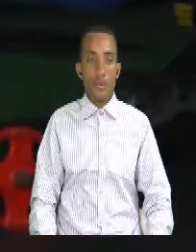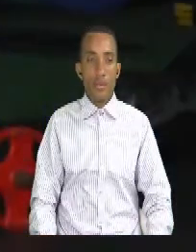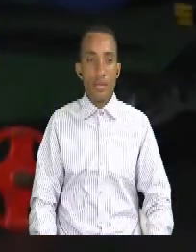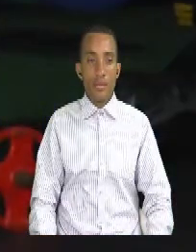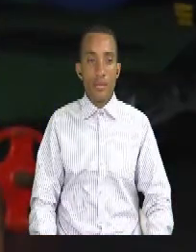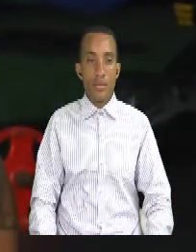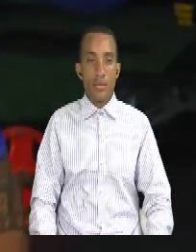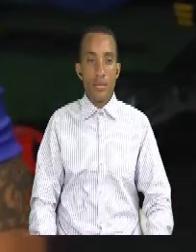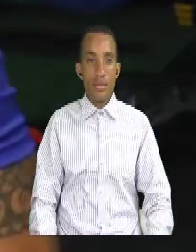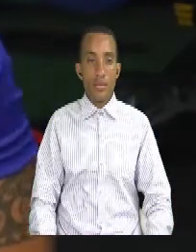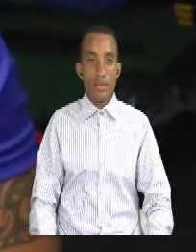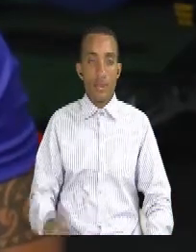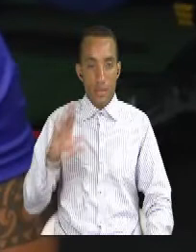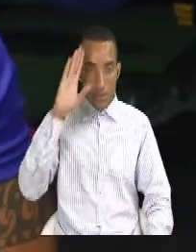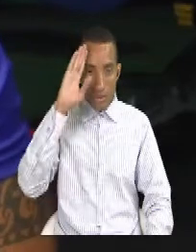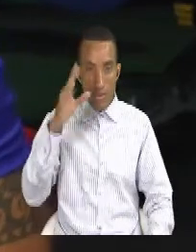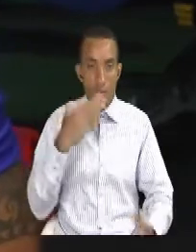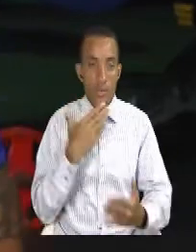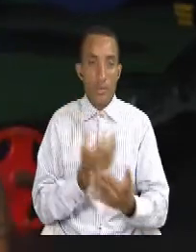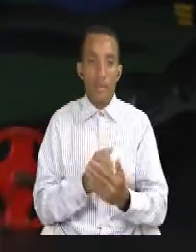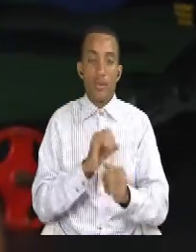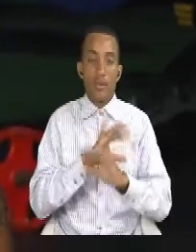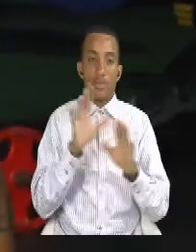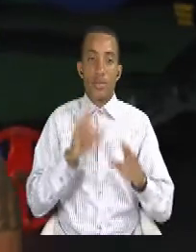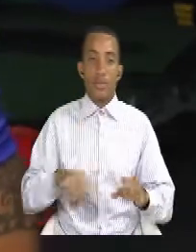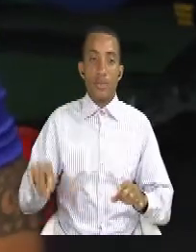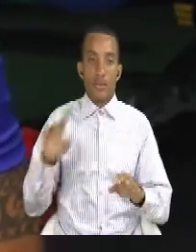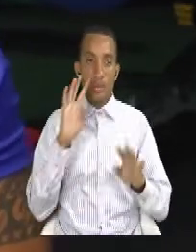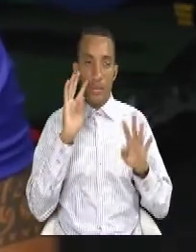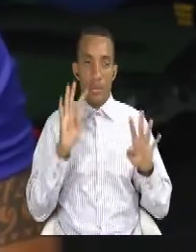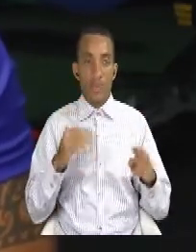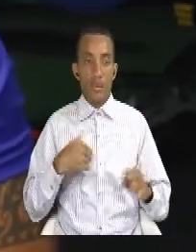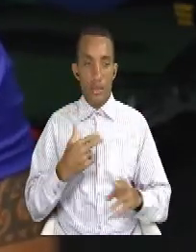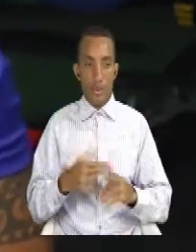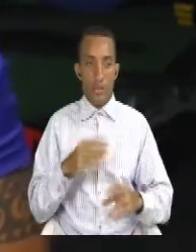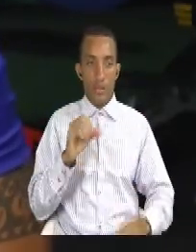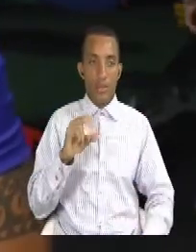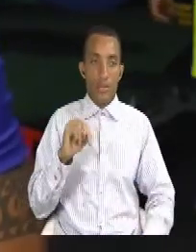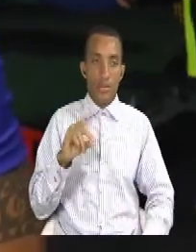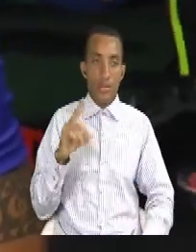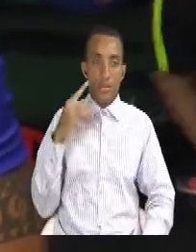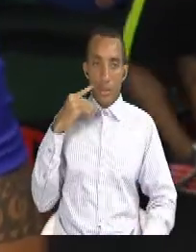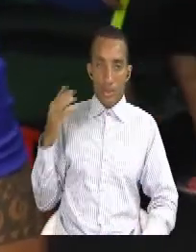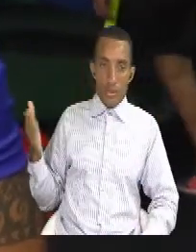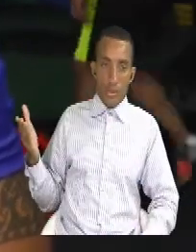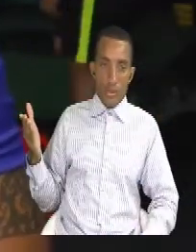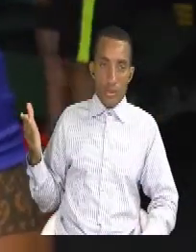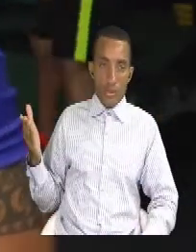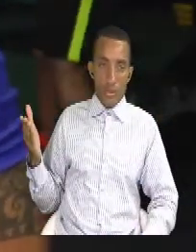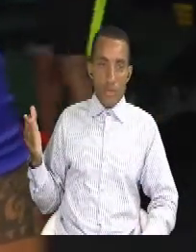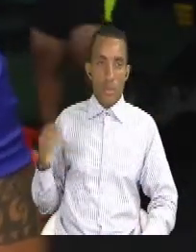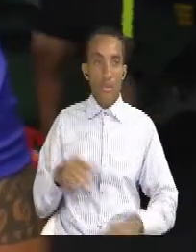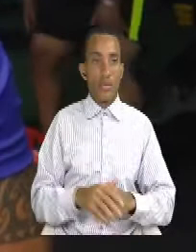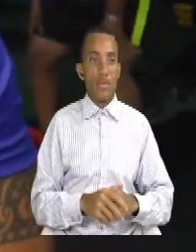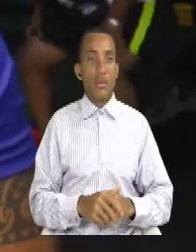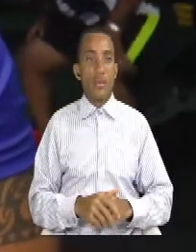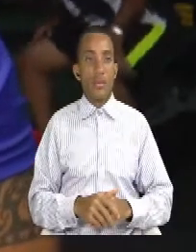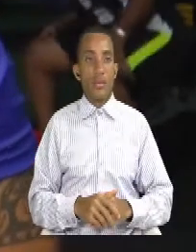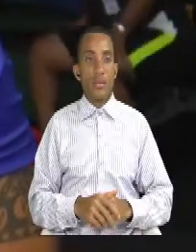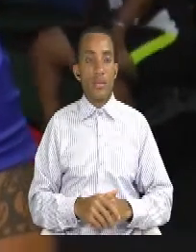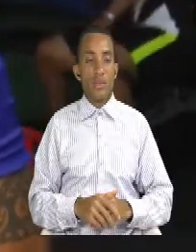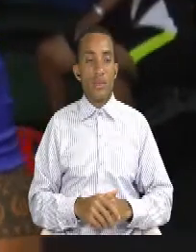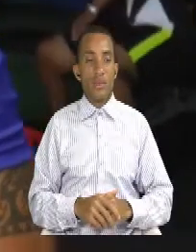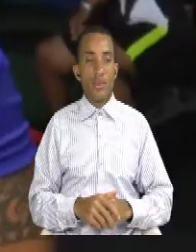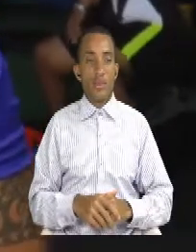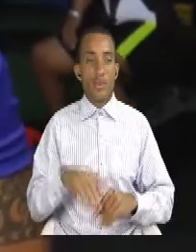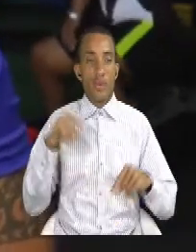Hola, buenos días, mis queridos televidentes de En Casa. Mi nombre es Andrés Durán, del Centro Deportivo Zona Training 36. Y bueno, aquí